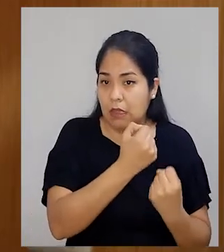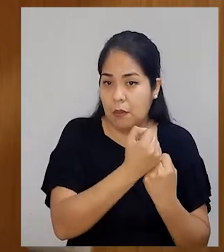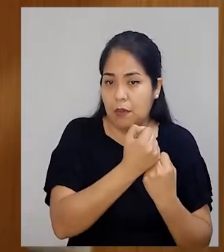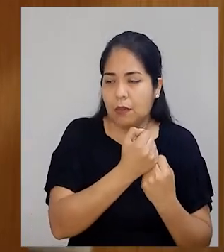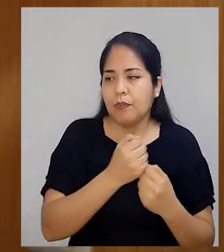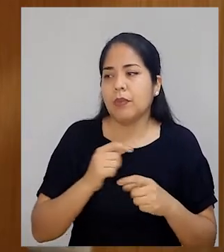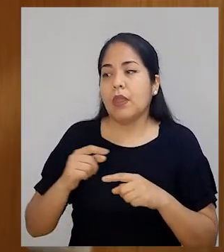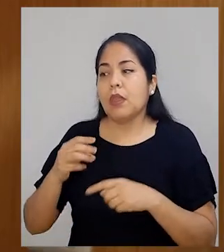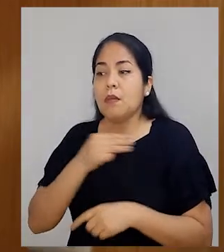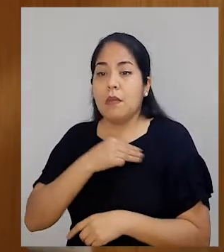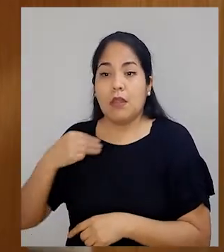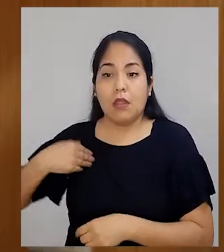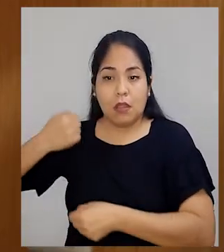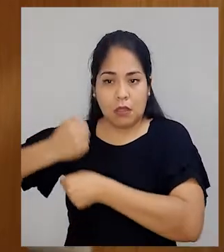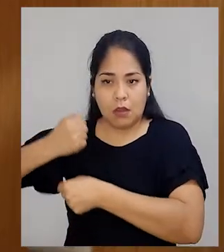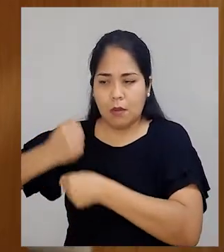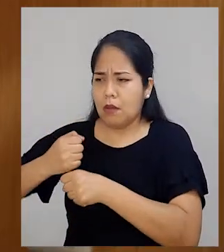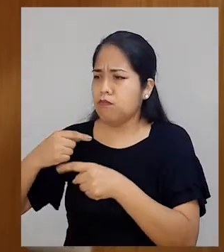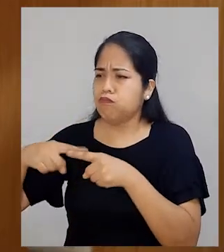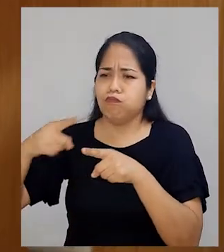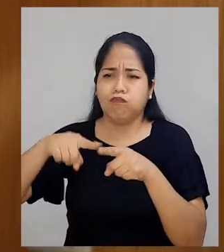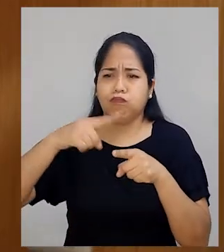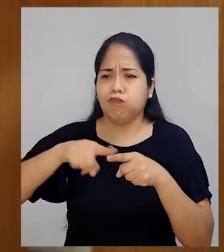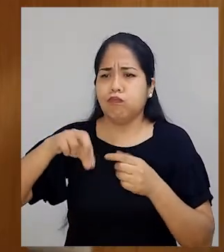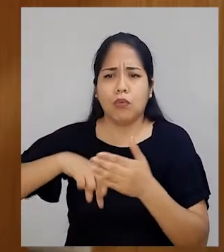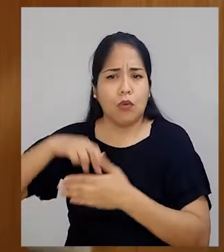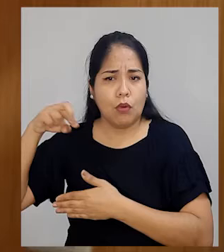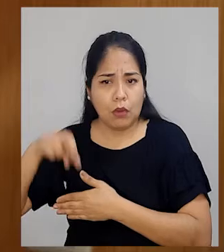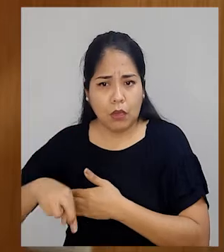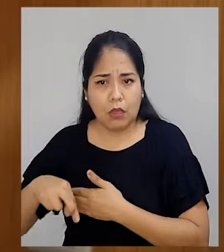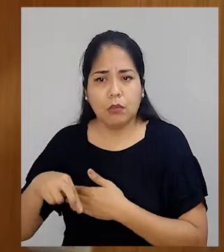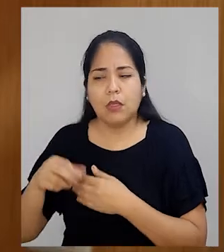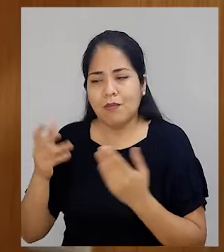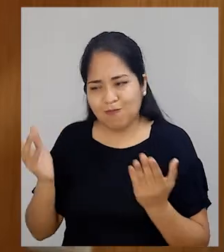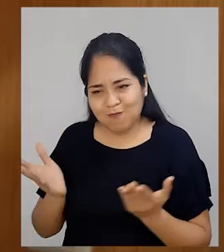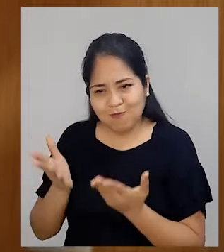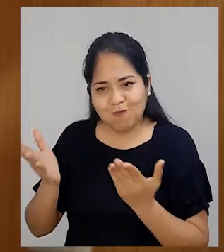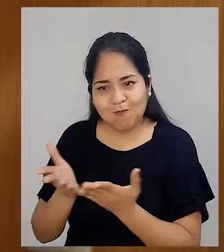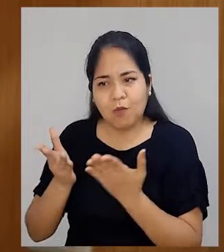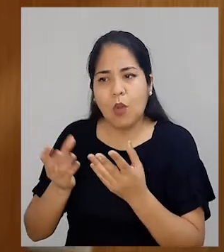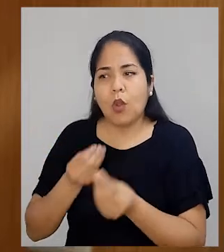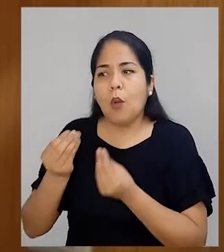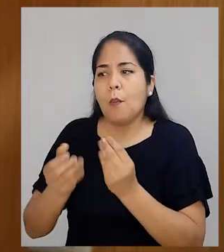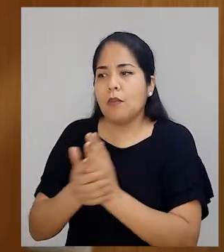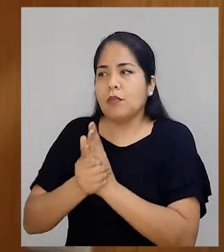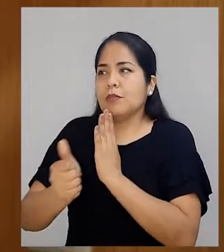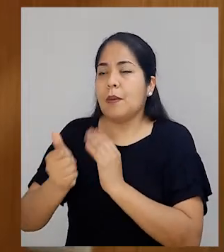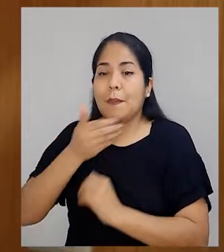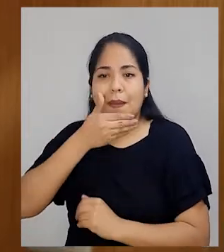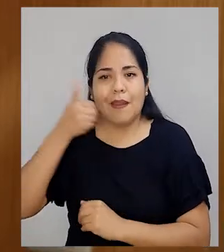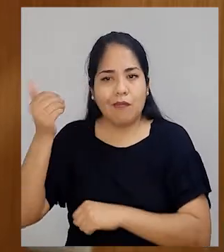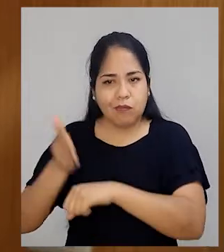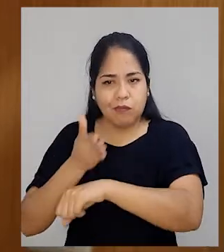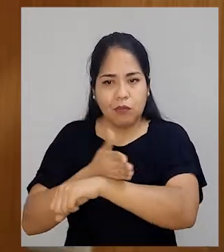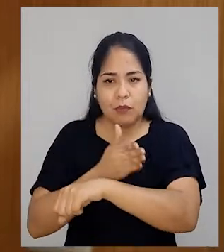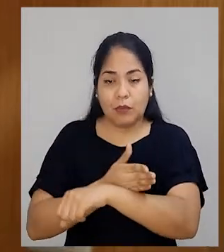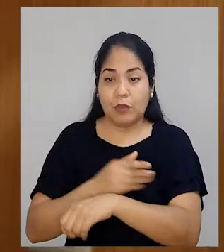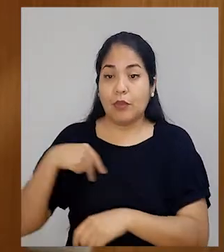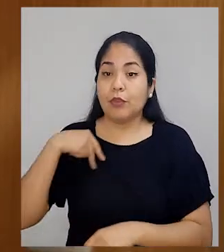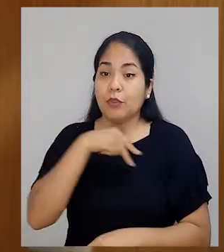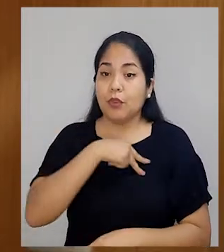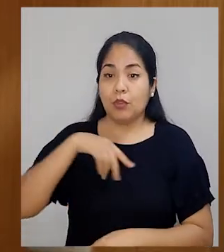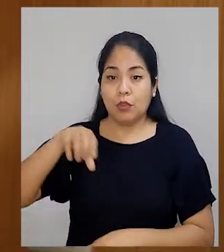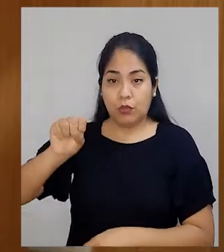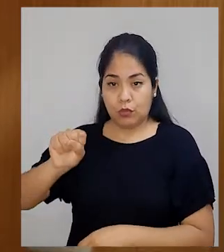el mercado laboral, ¿no? El Ministerio de Trabajo tiene diversos programas que promueven, ¿no?, la empleabilidad de